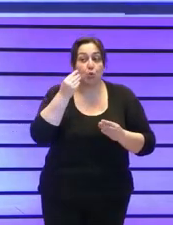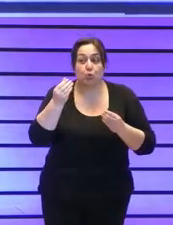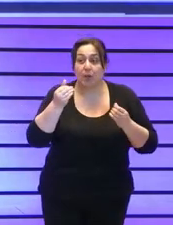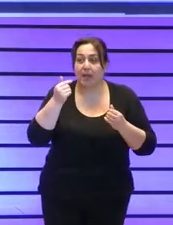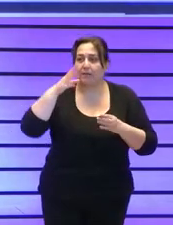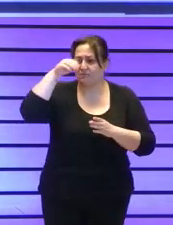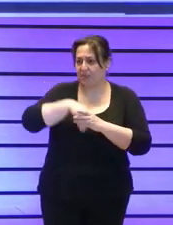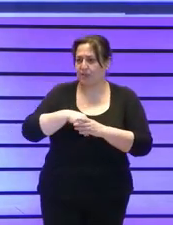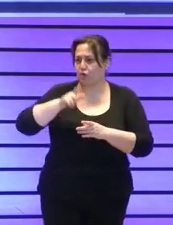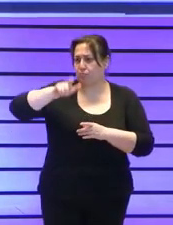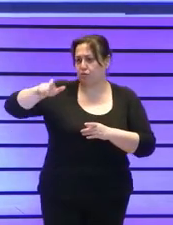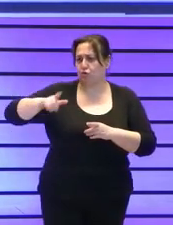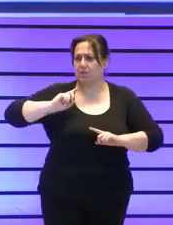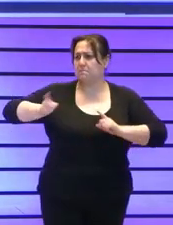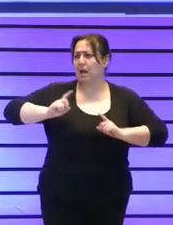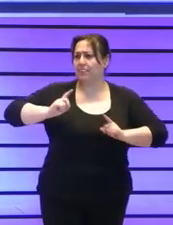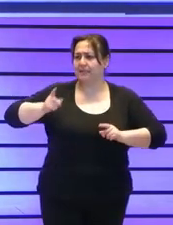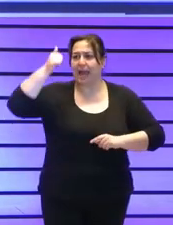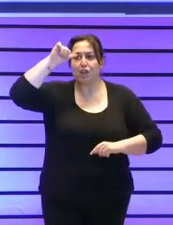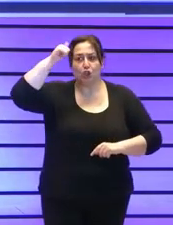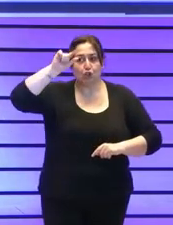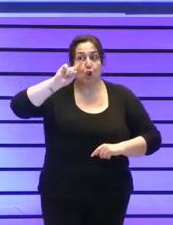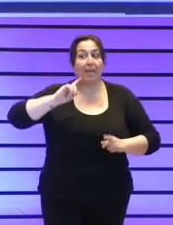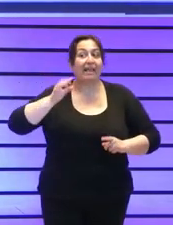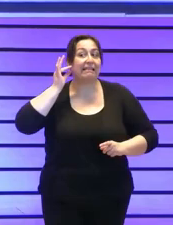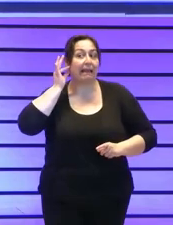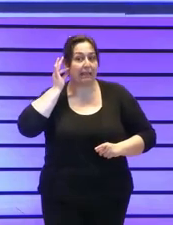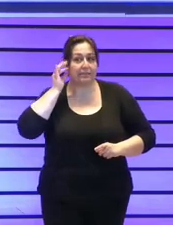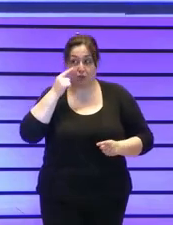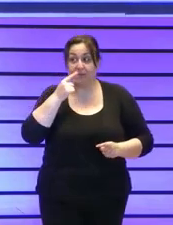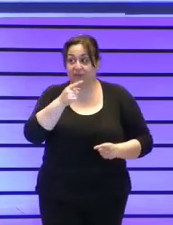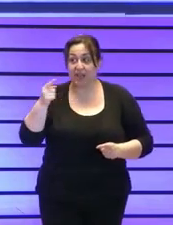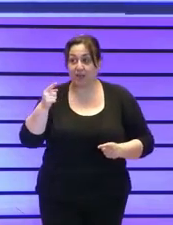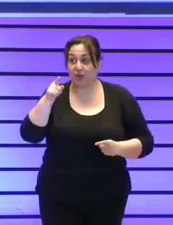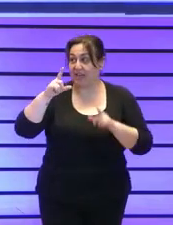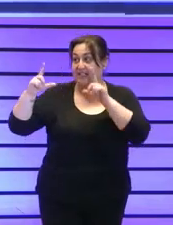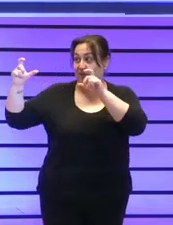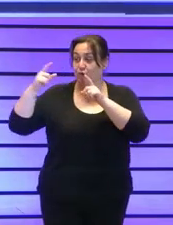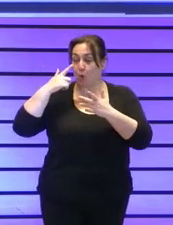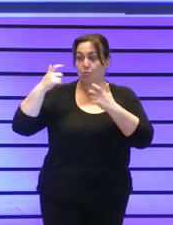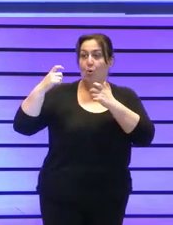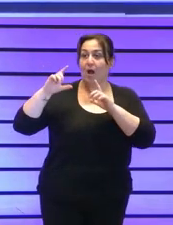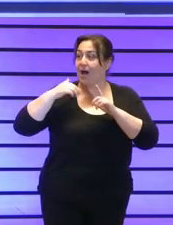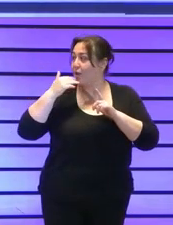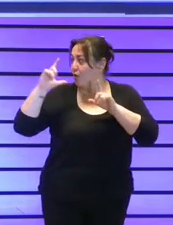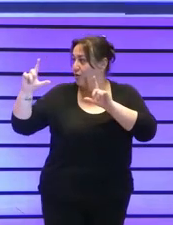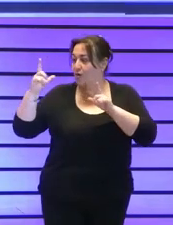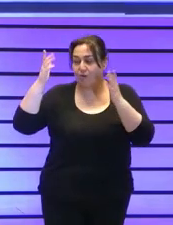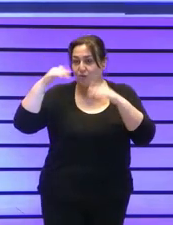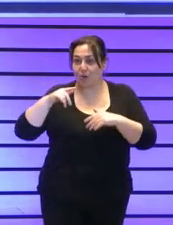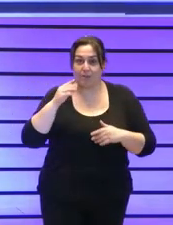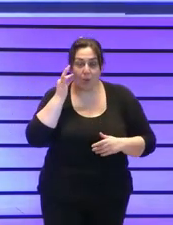de mandatarios, no mandatarias, os habréis fijado que algo llama la atención en esa foto, ¿no? Y